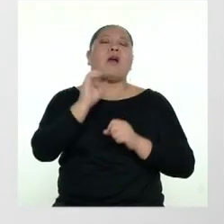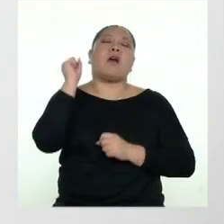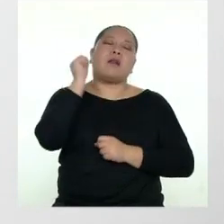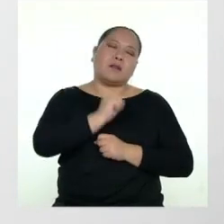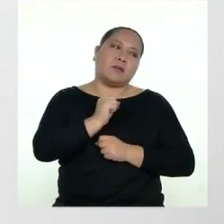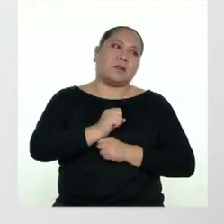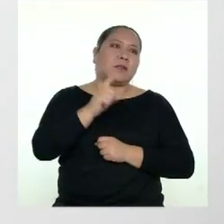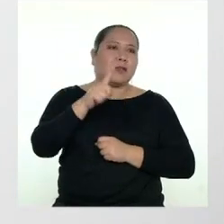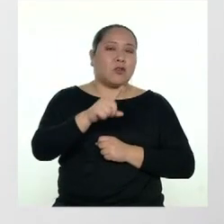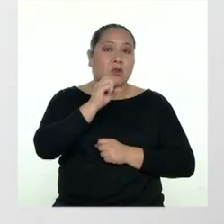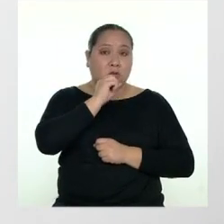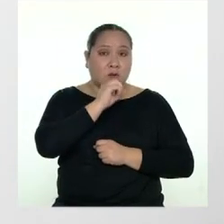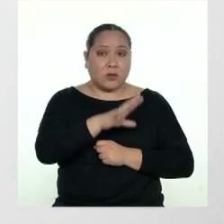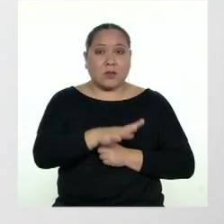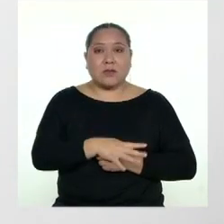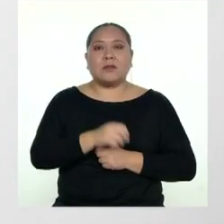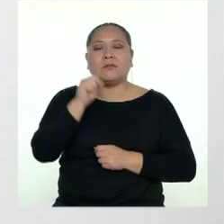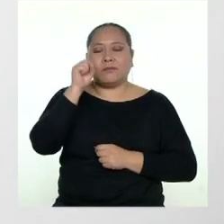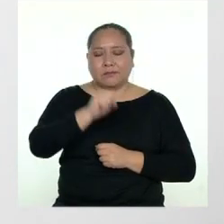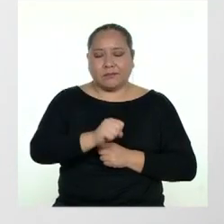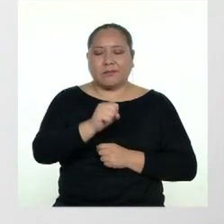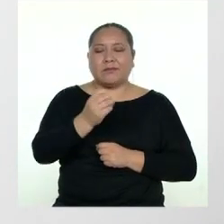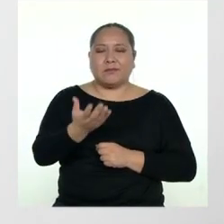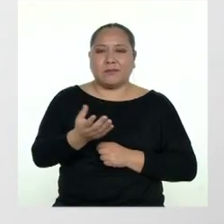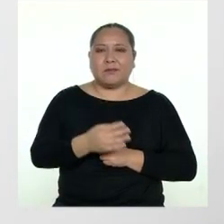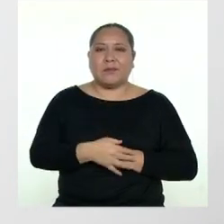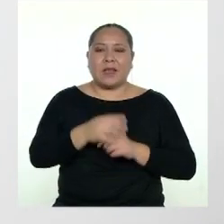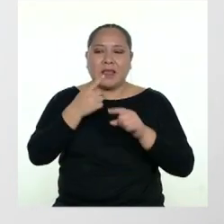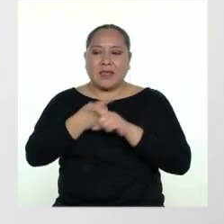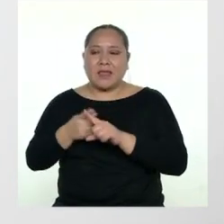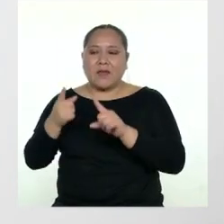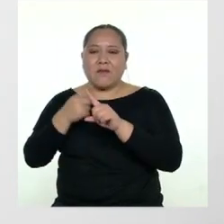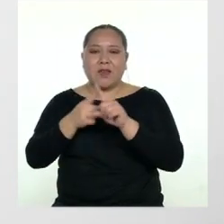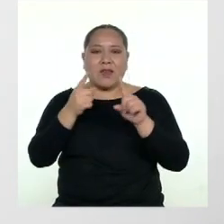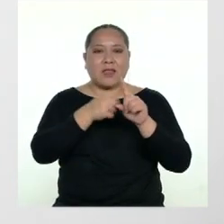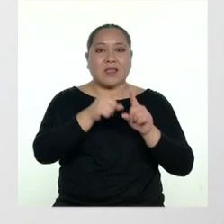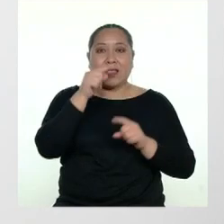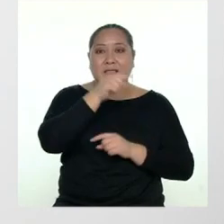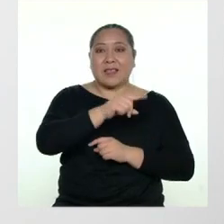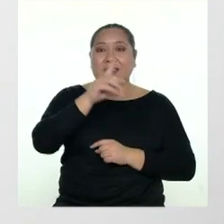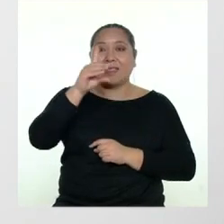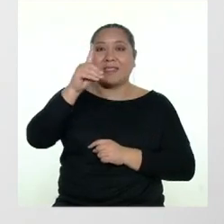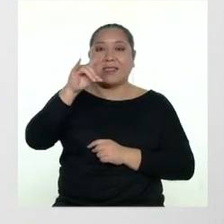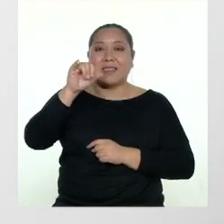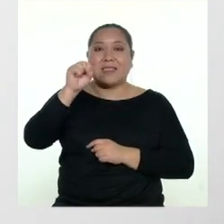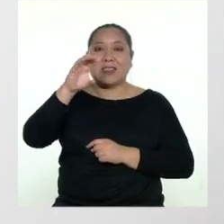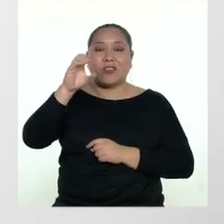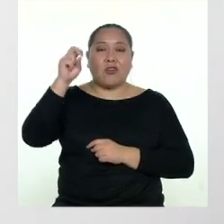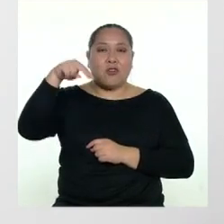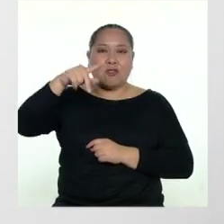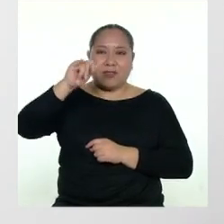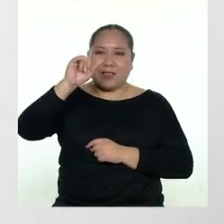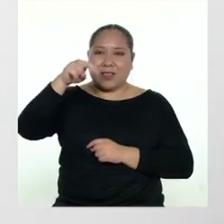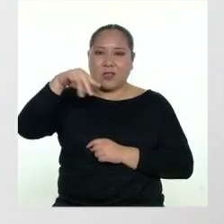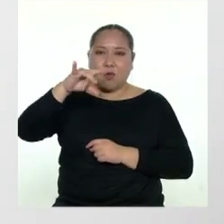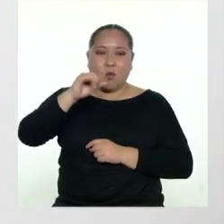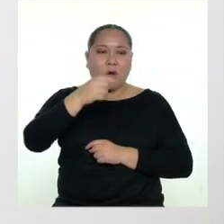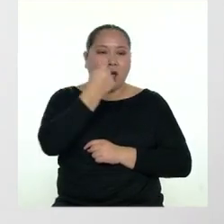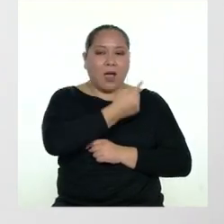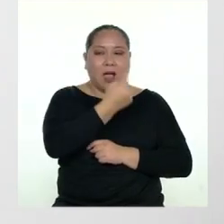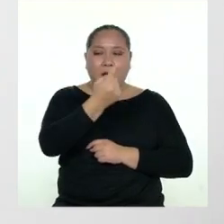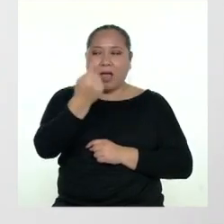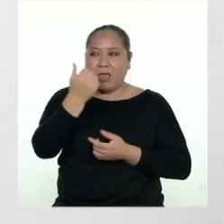la dificultad que mencionas es precisamente porque se trata de un texto discontinuo, donde cada una de sus partes